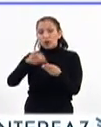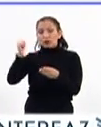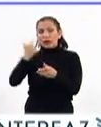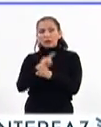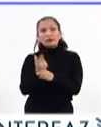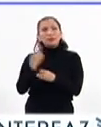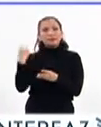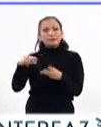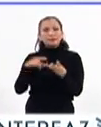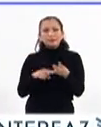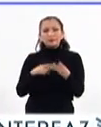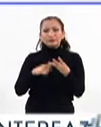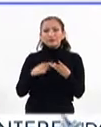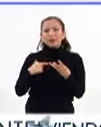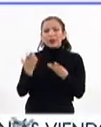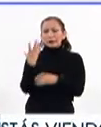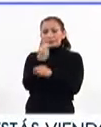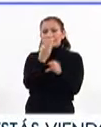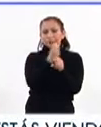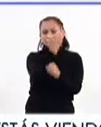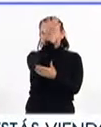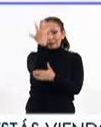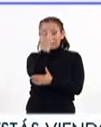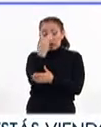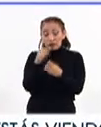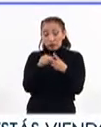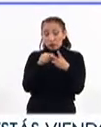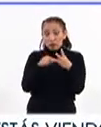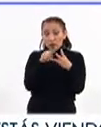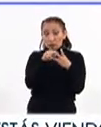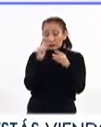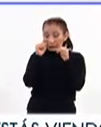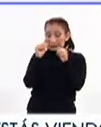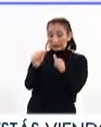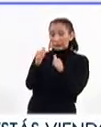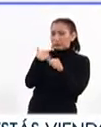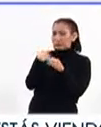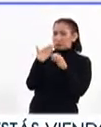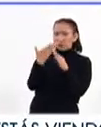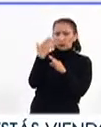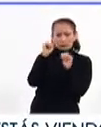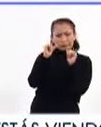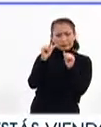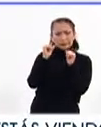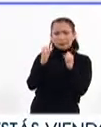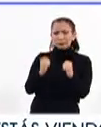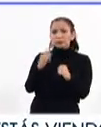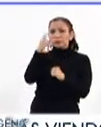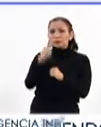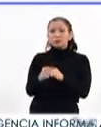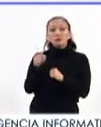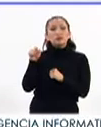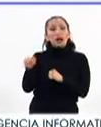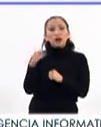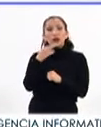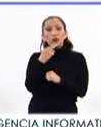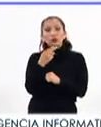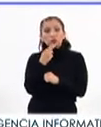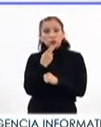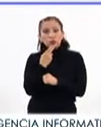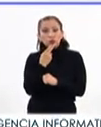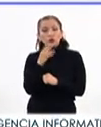que se denomina restauración forestal. Estas dos últimas están encaminadas muy fuertemente hacia el